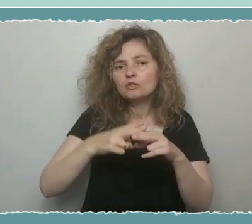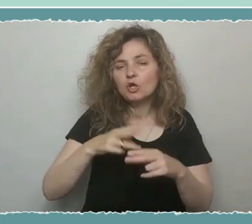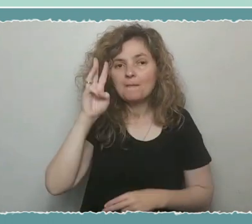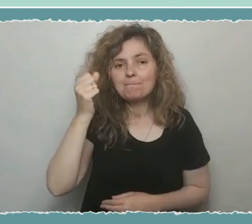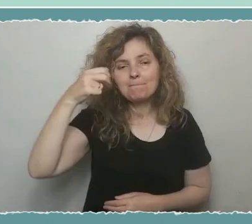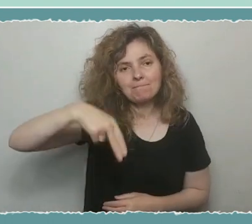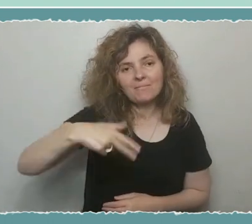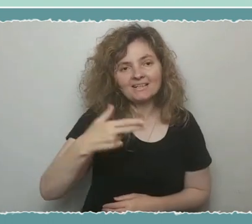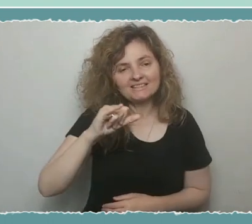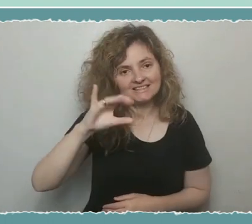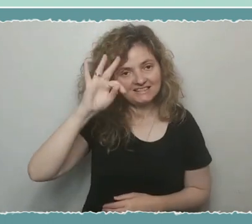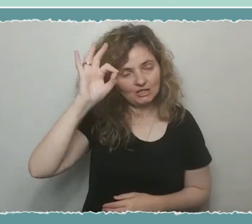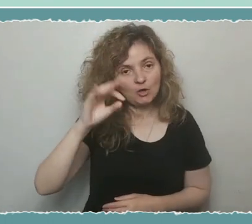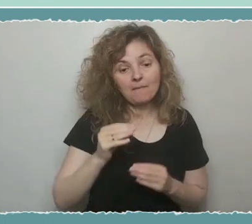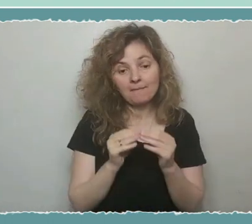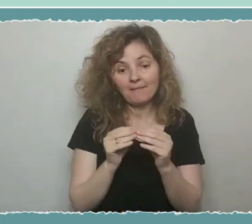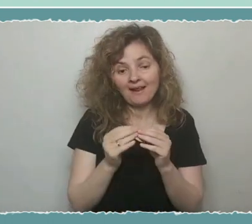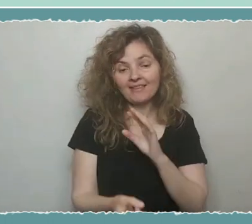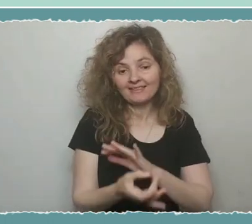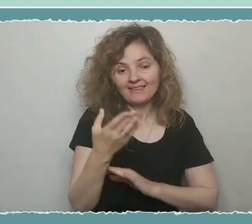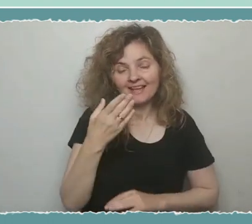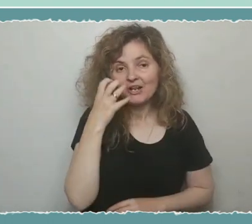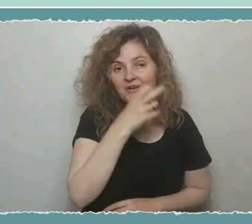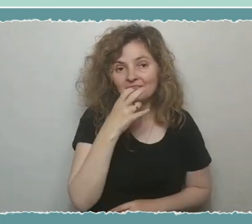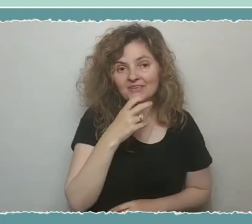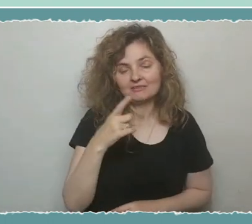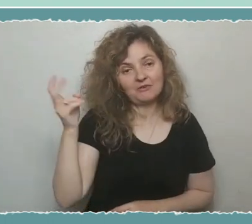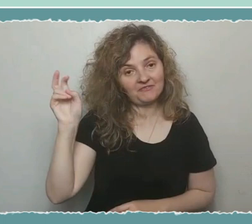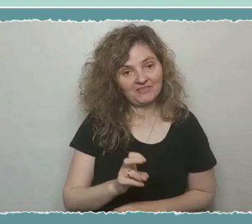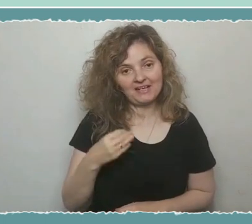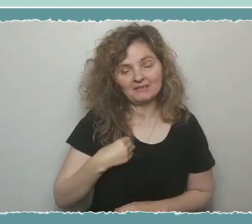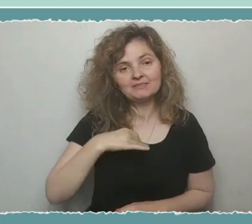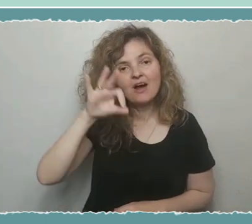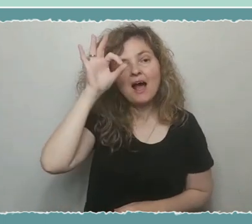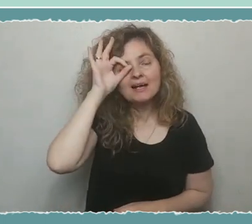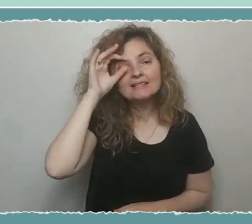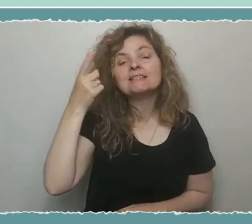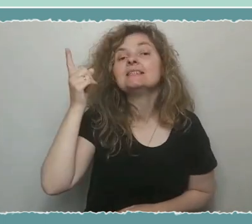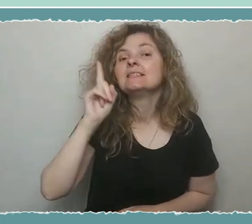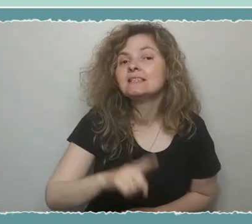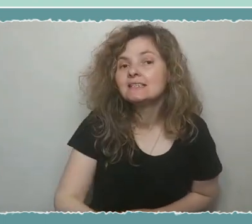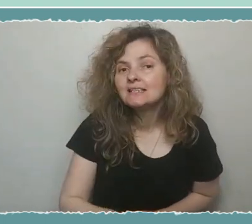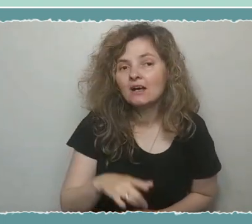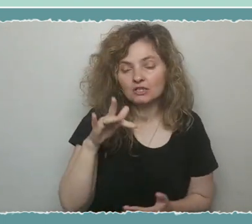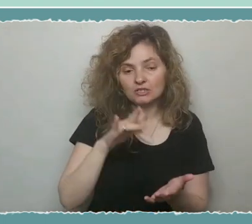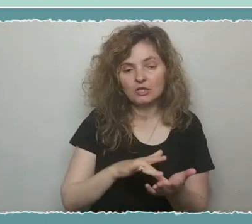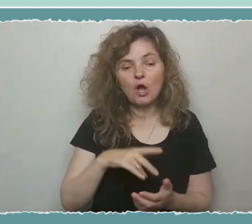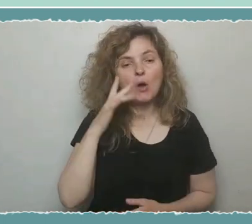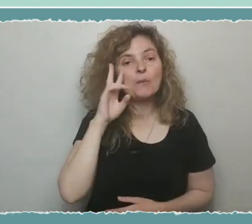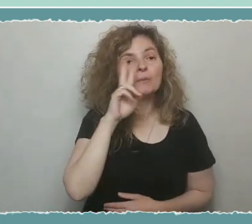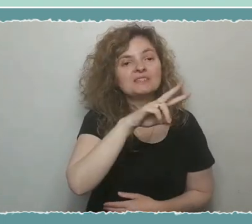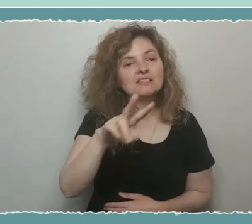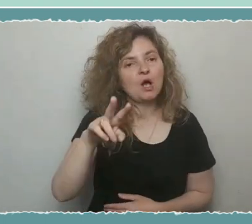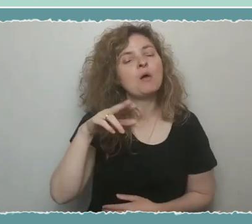que se chama Un Panchito, que nós, para poder facer ese conto, tivemos que ler moito Castelao. E tamén, para